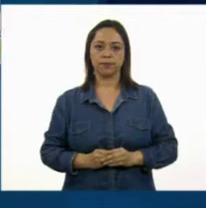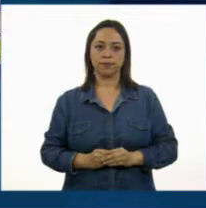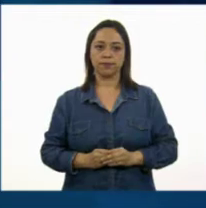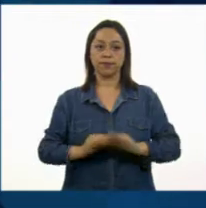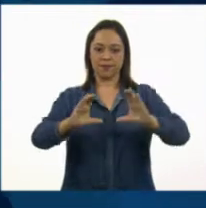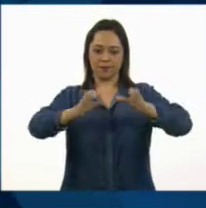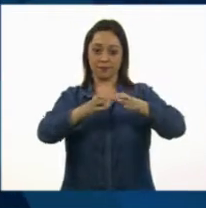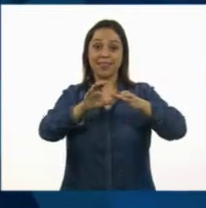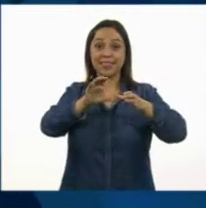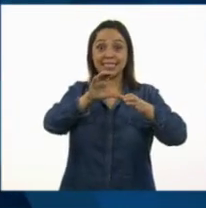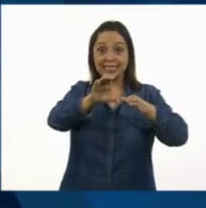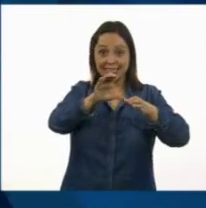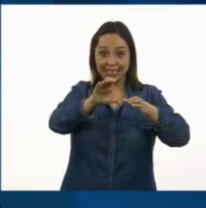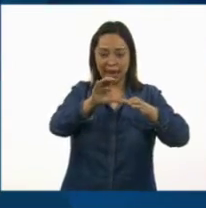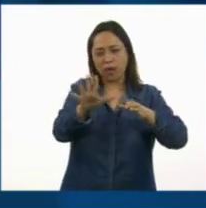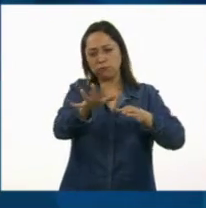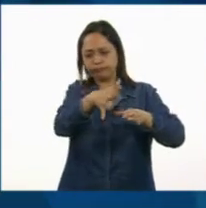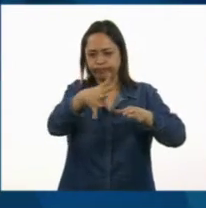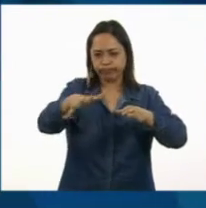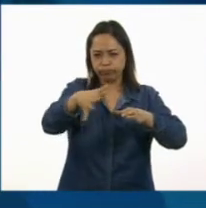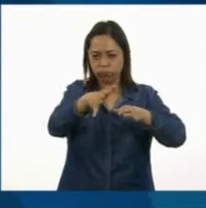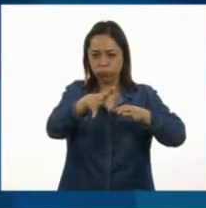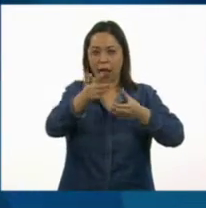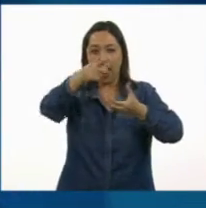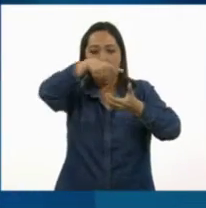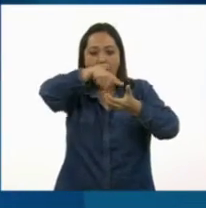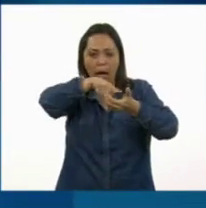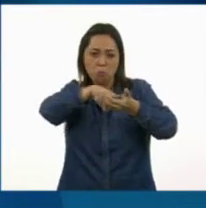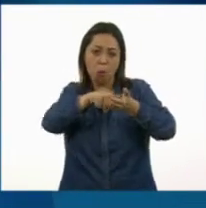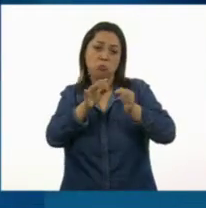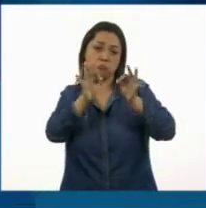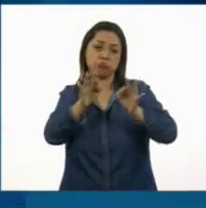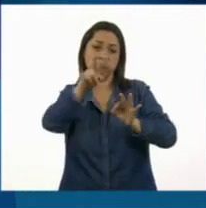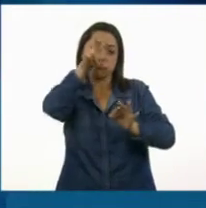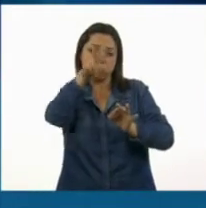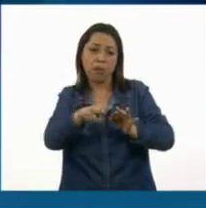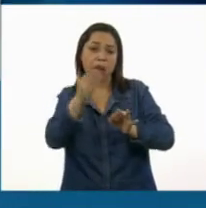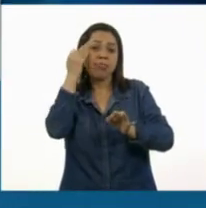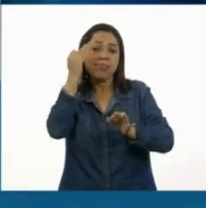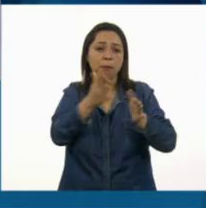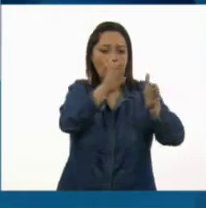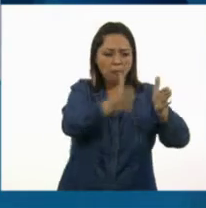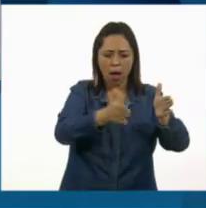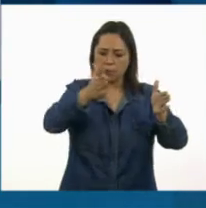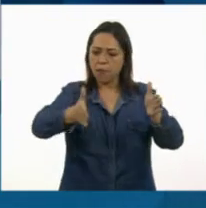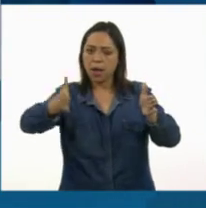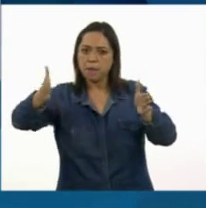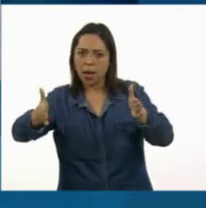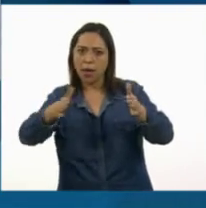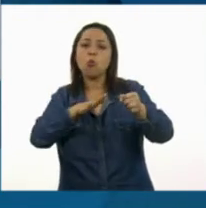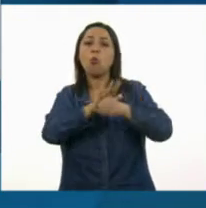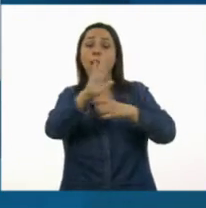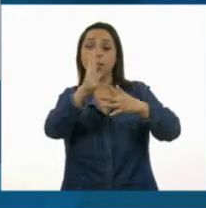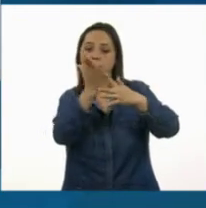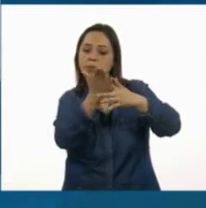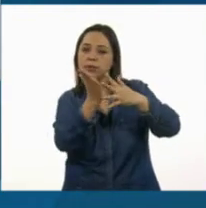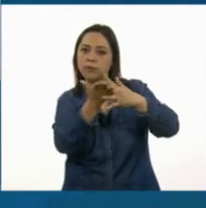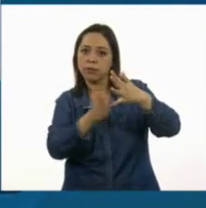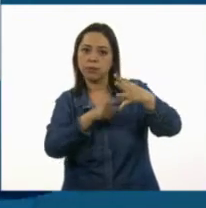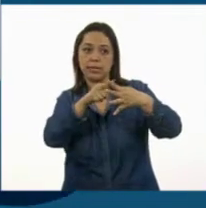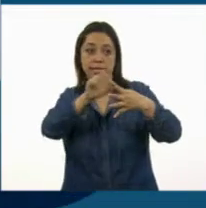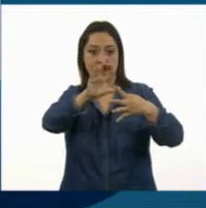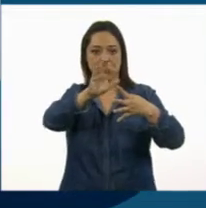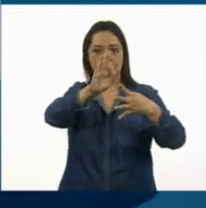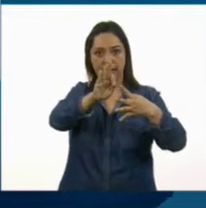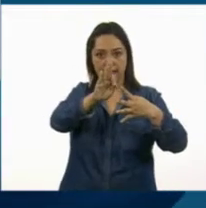el grupo C, templados, se caracteriza por tener muy bien definidas las 4 estaciones. Se divide en CF,